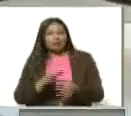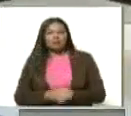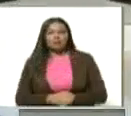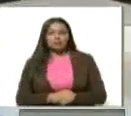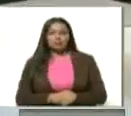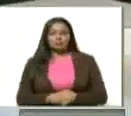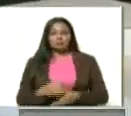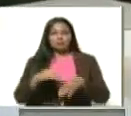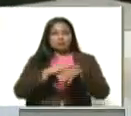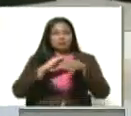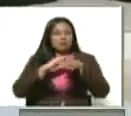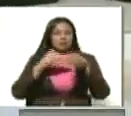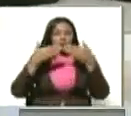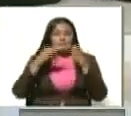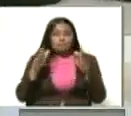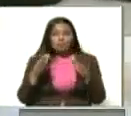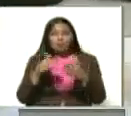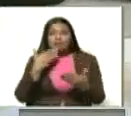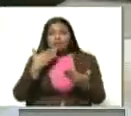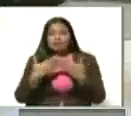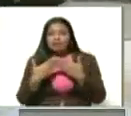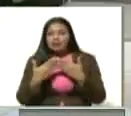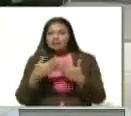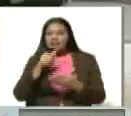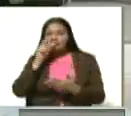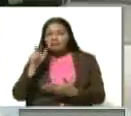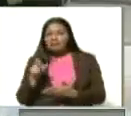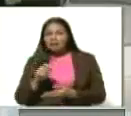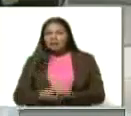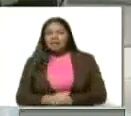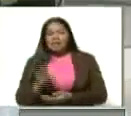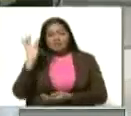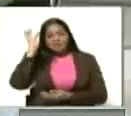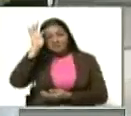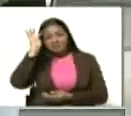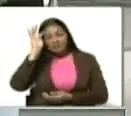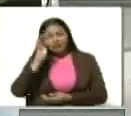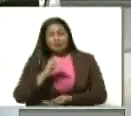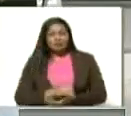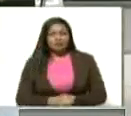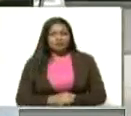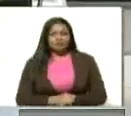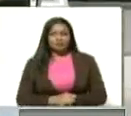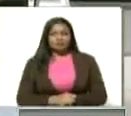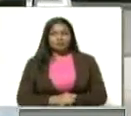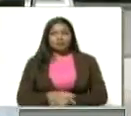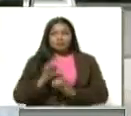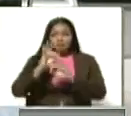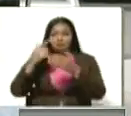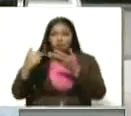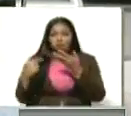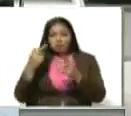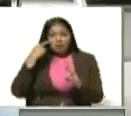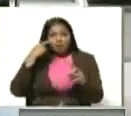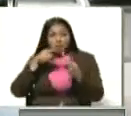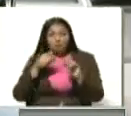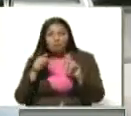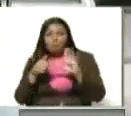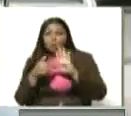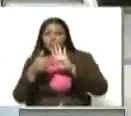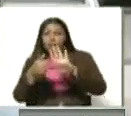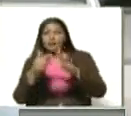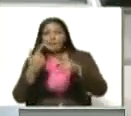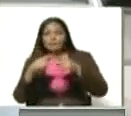el Ministerio Público, gracias al fiscal general Tarek William Saab. Esas cosas hay que señalarlas,